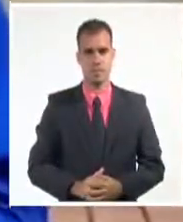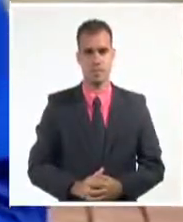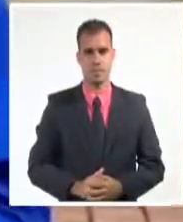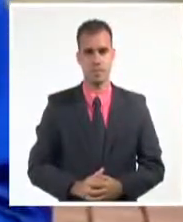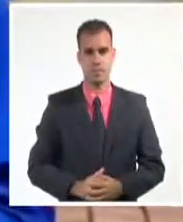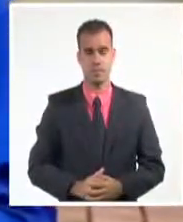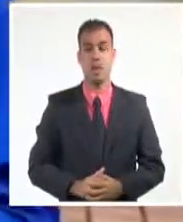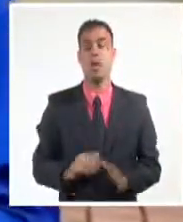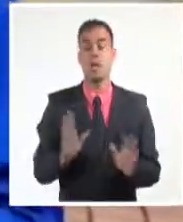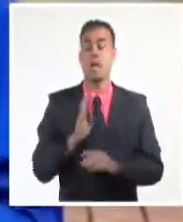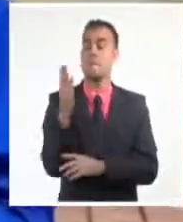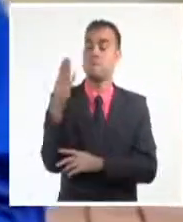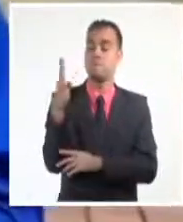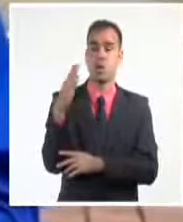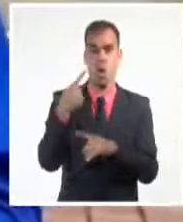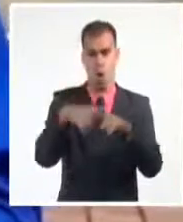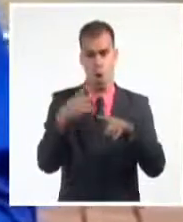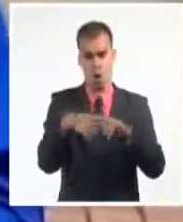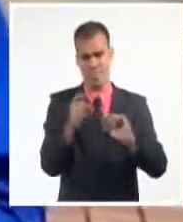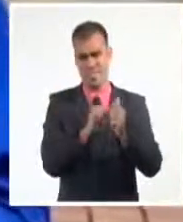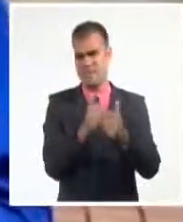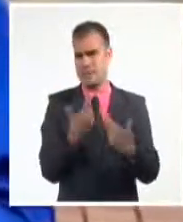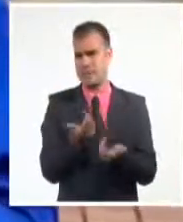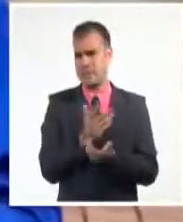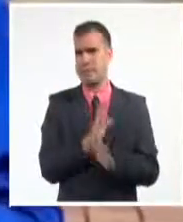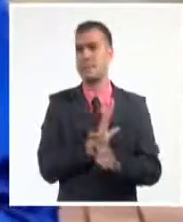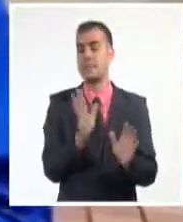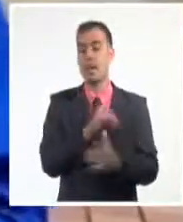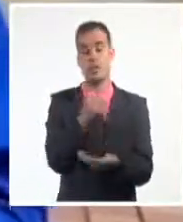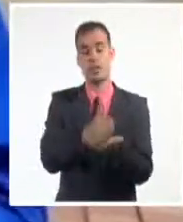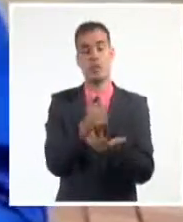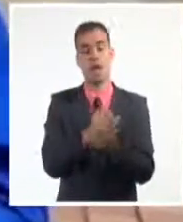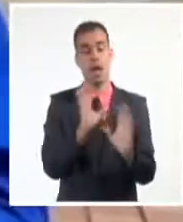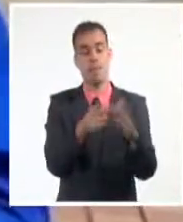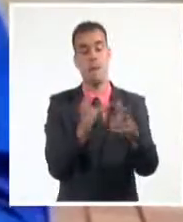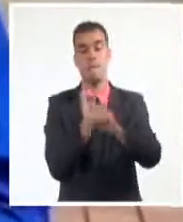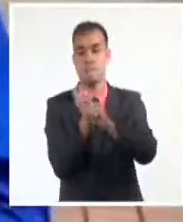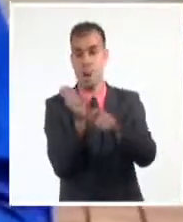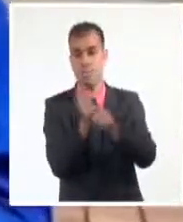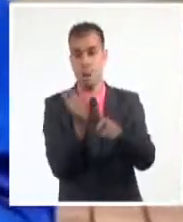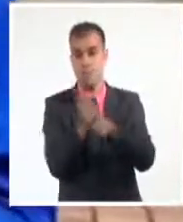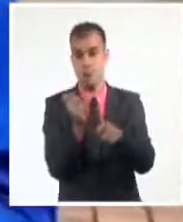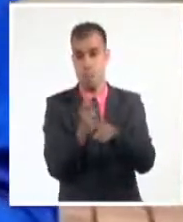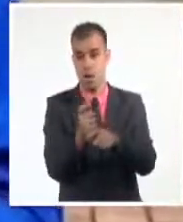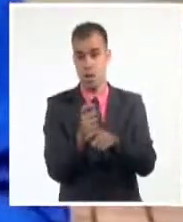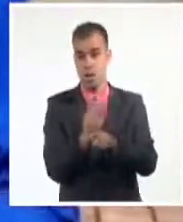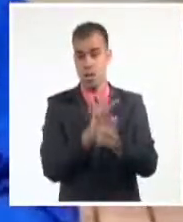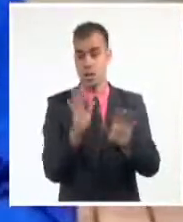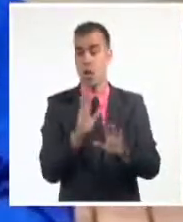de bronce y de deportes colectivos, ya está en Cali el equipo de béisbol que viajó de Barranquilla